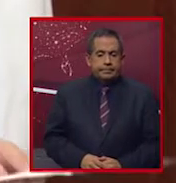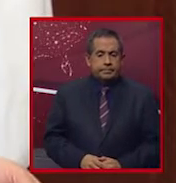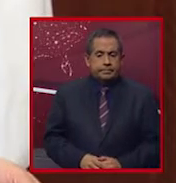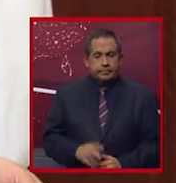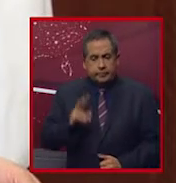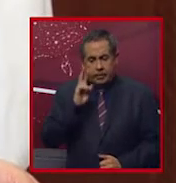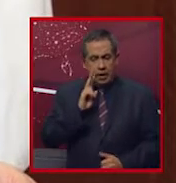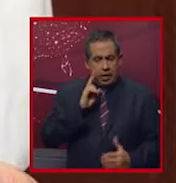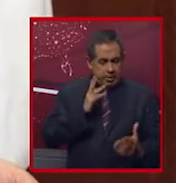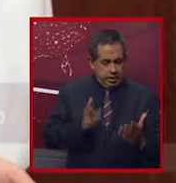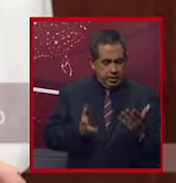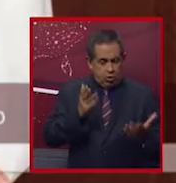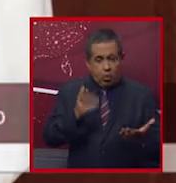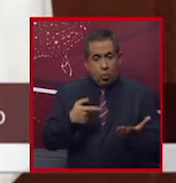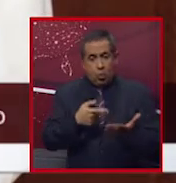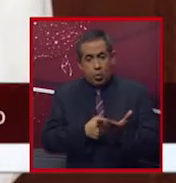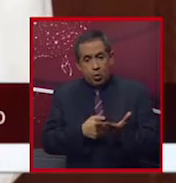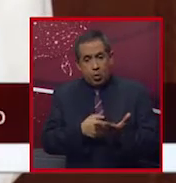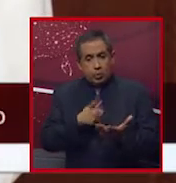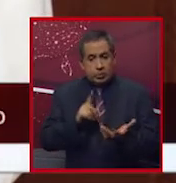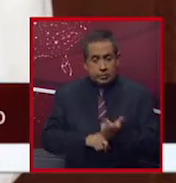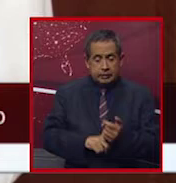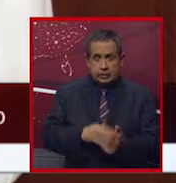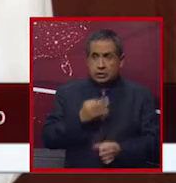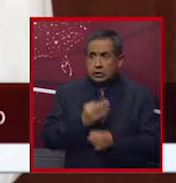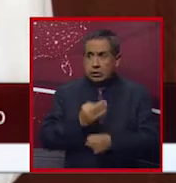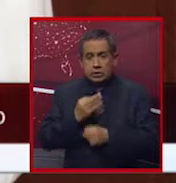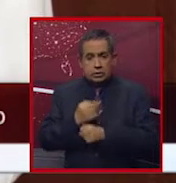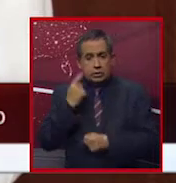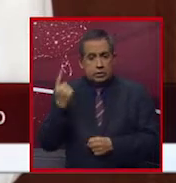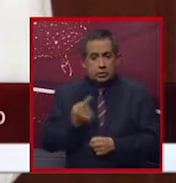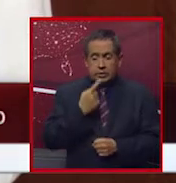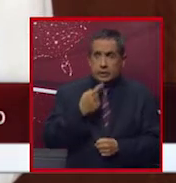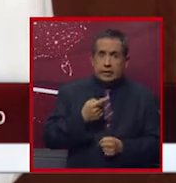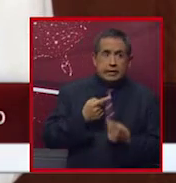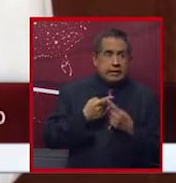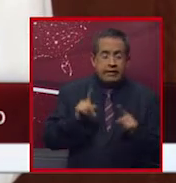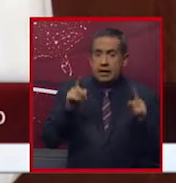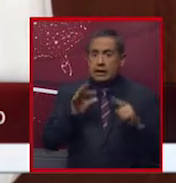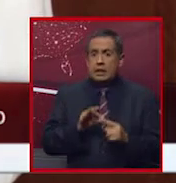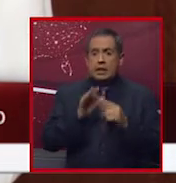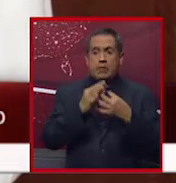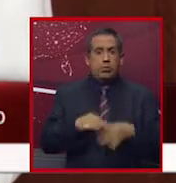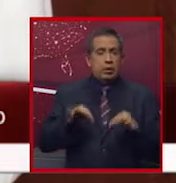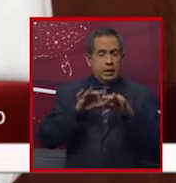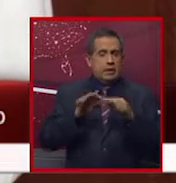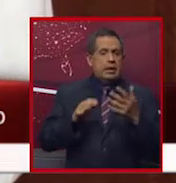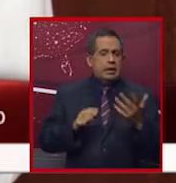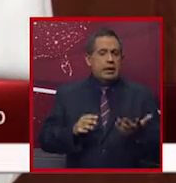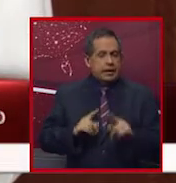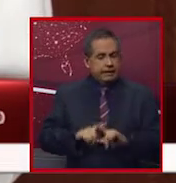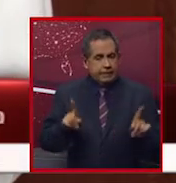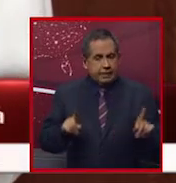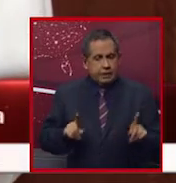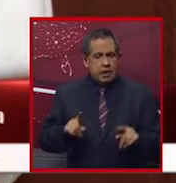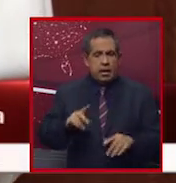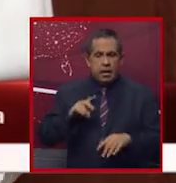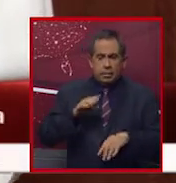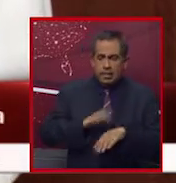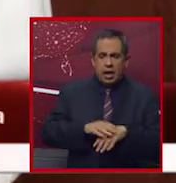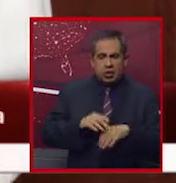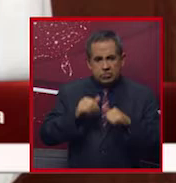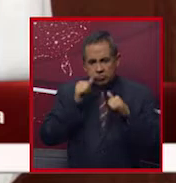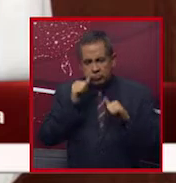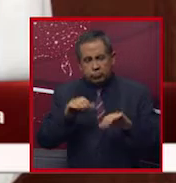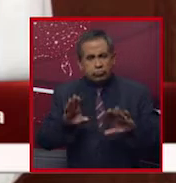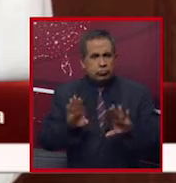Tendríamos que valorar si hay una situación excepcional que correspondería a una valoración más colectiva,